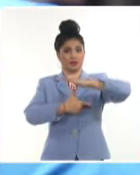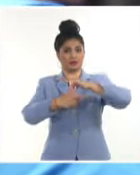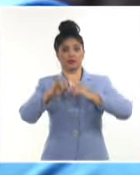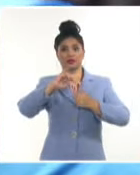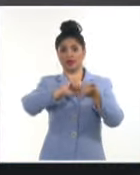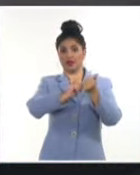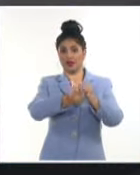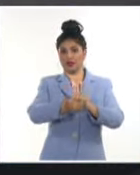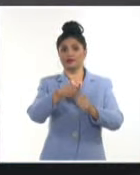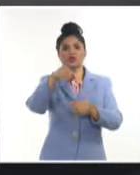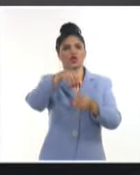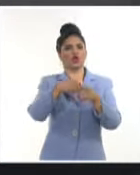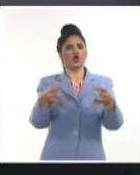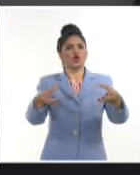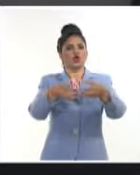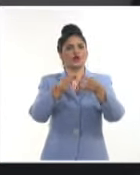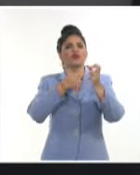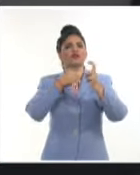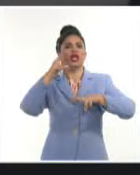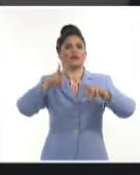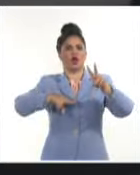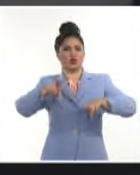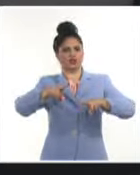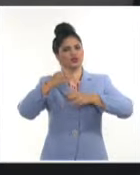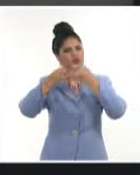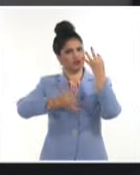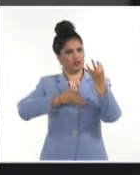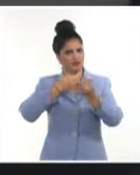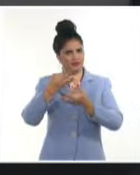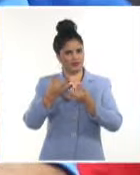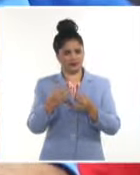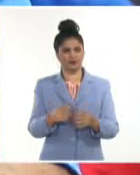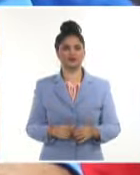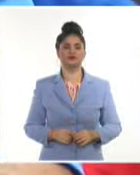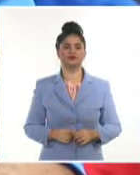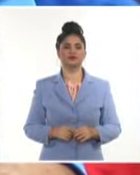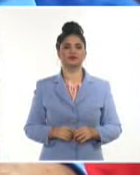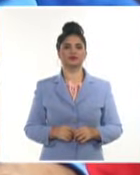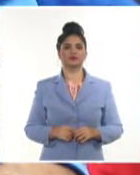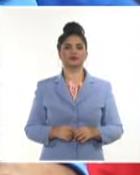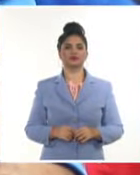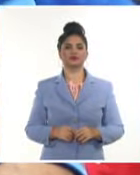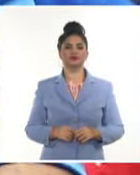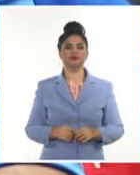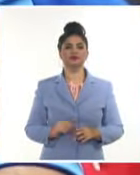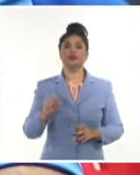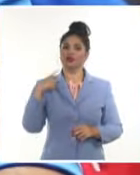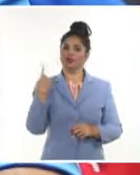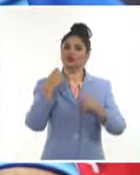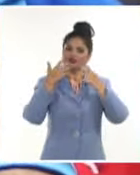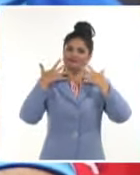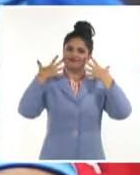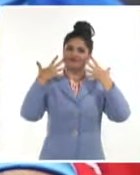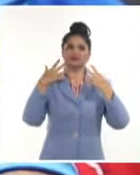grupo evaluativo en el territorio. Para nosotros ha sido extremadamente grato poder haber compartido con ustedes en menos de